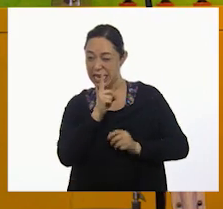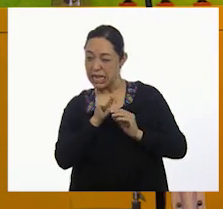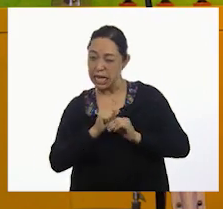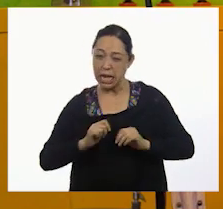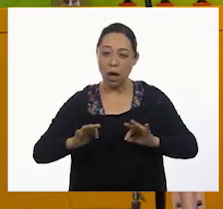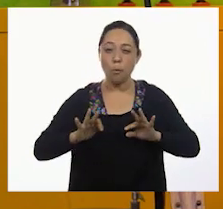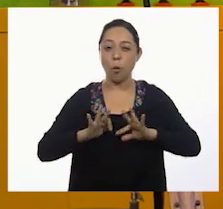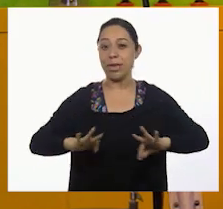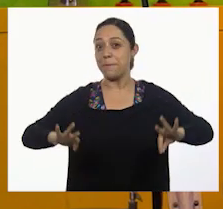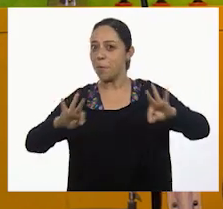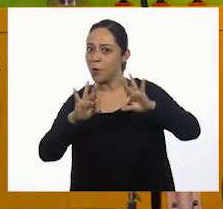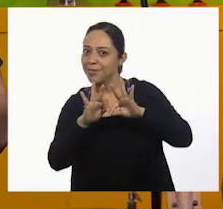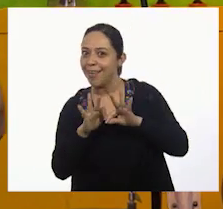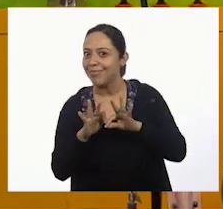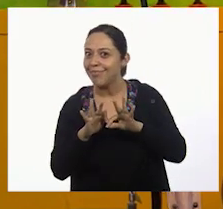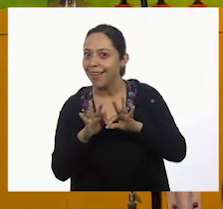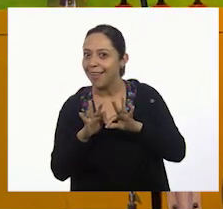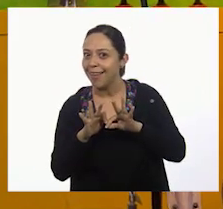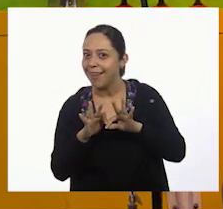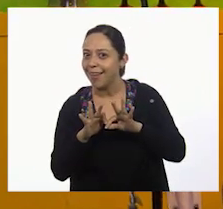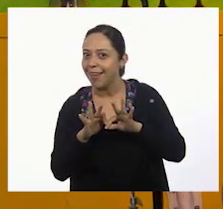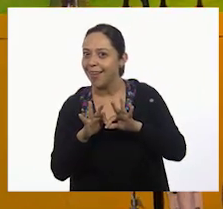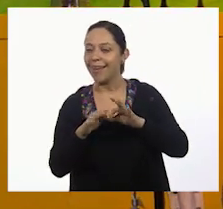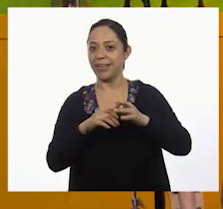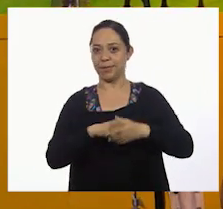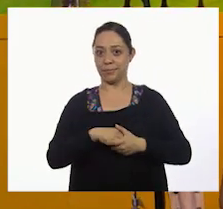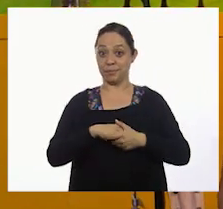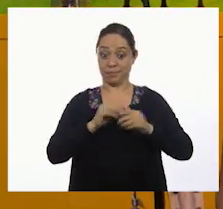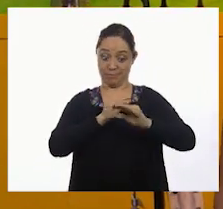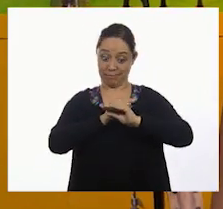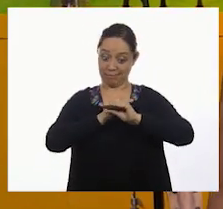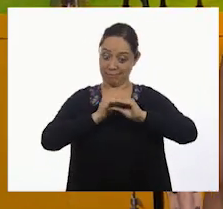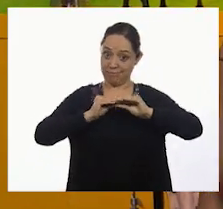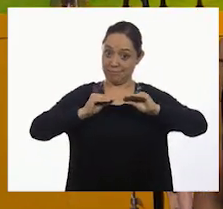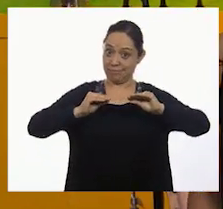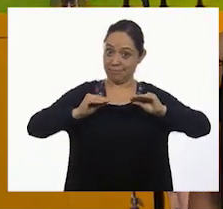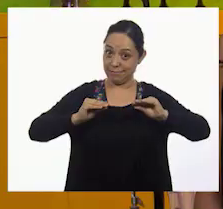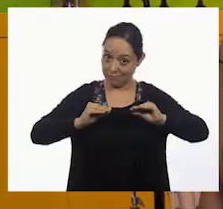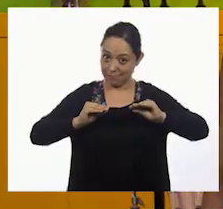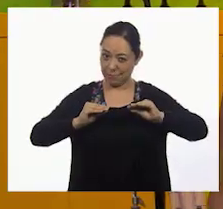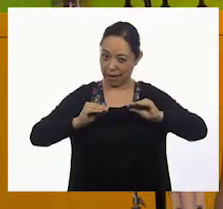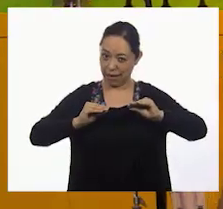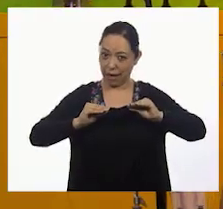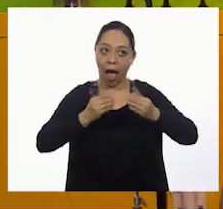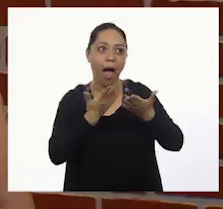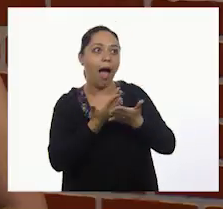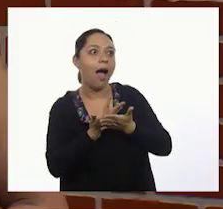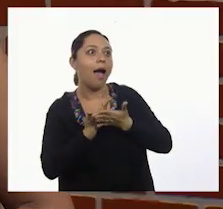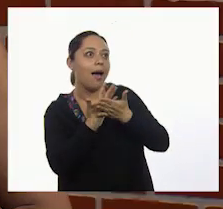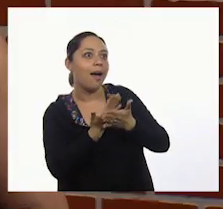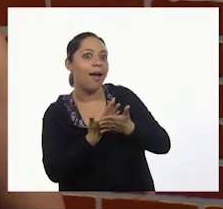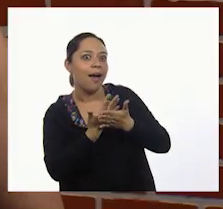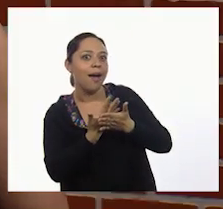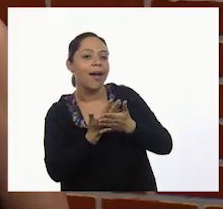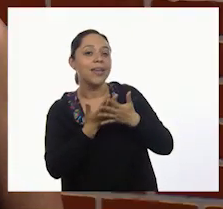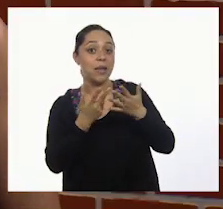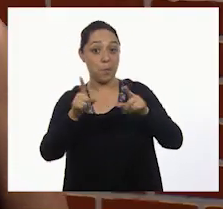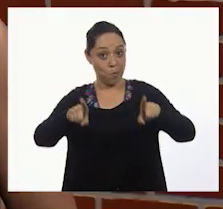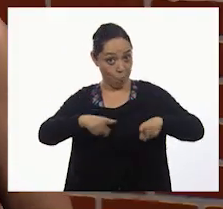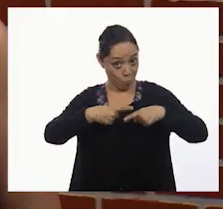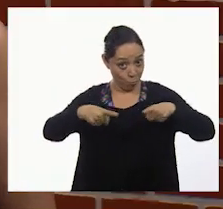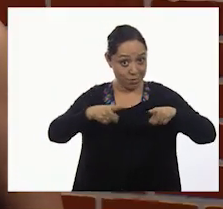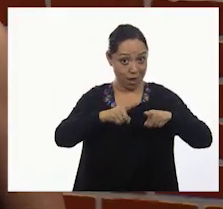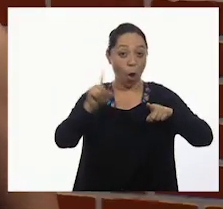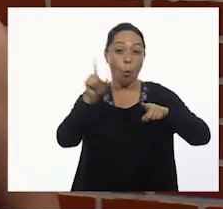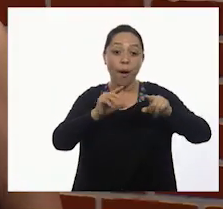importante. ¿Se dieron cuenta? El silencio que acabo de dejar creó una expectativa. En la música, los